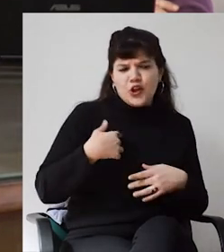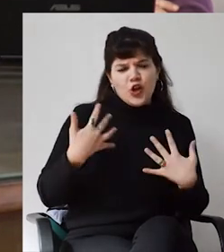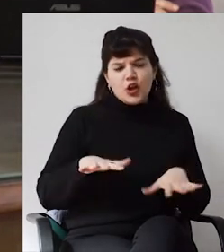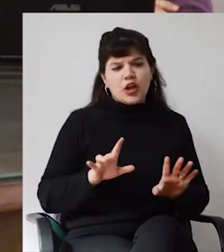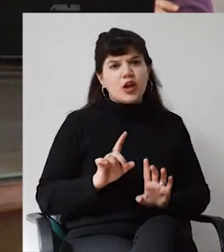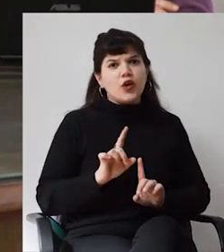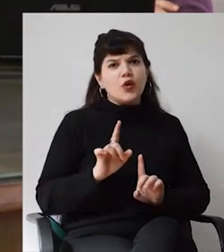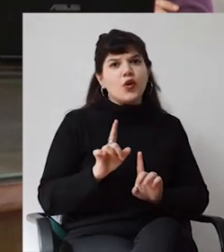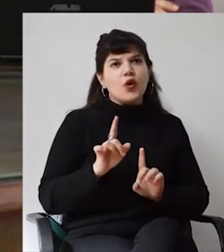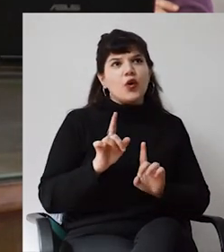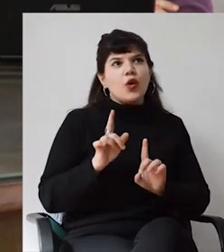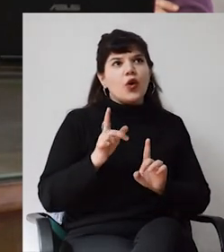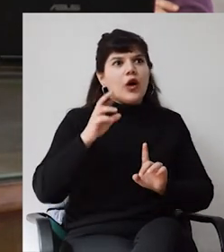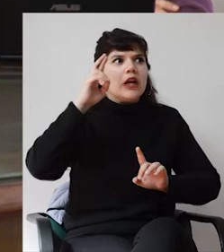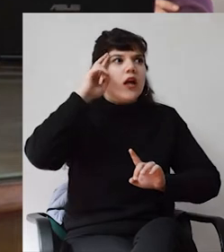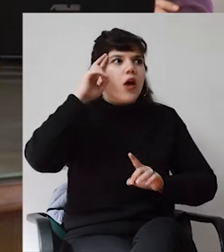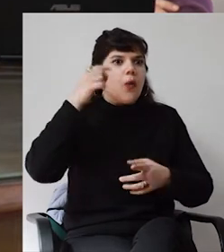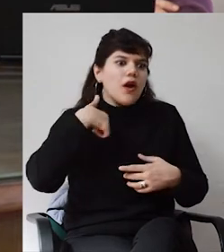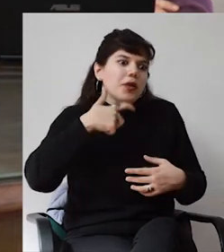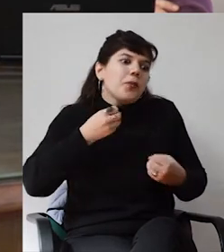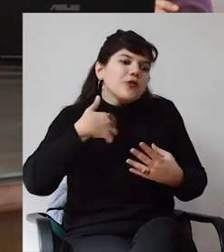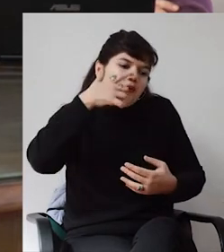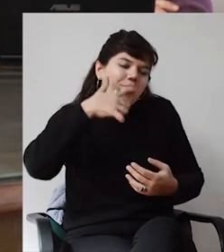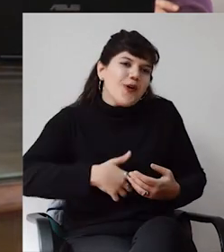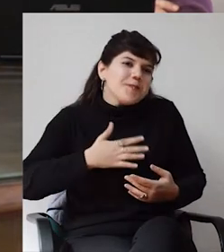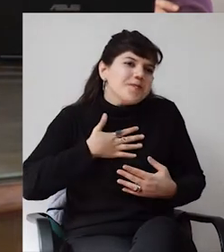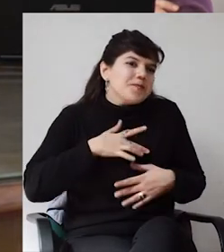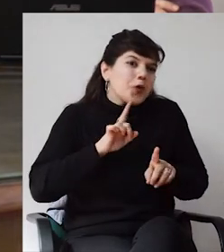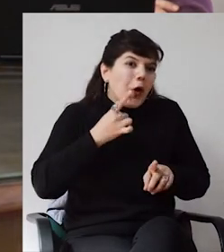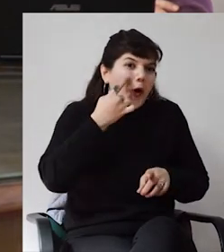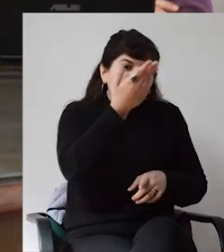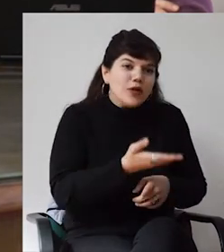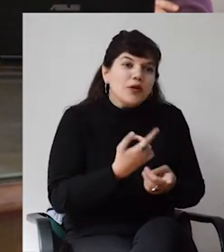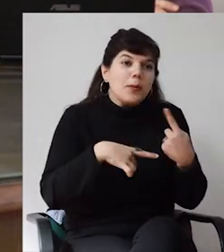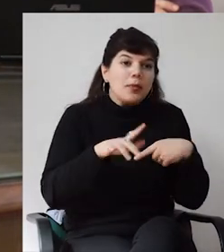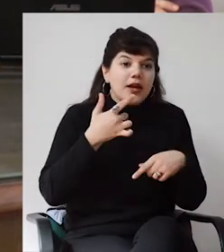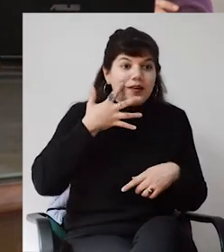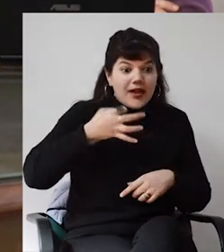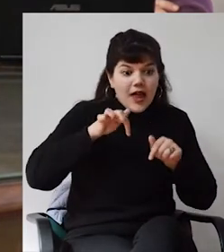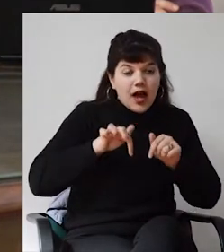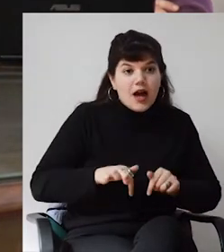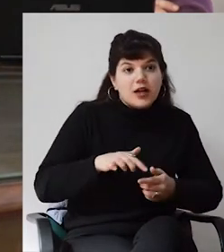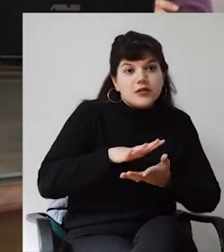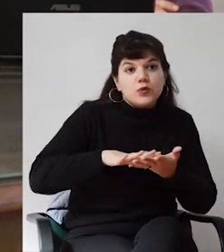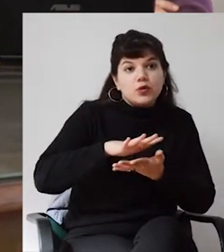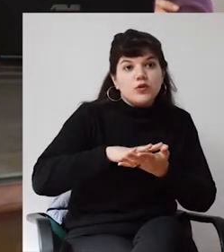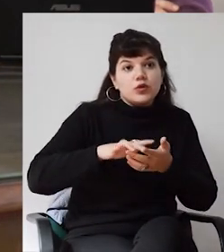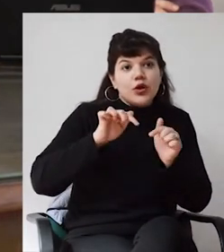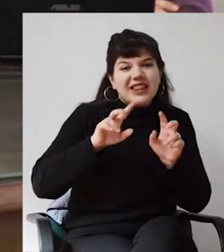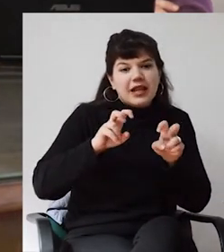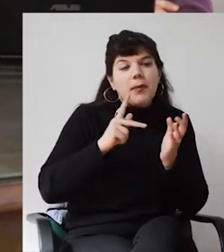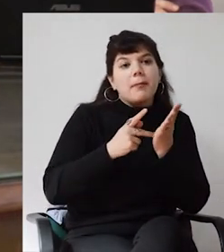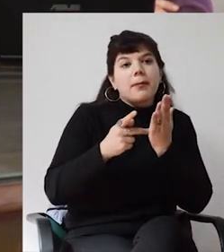hacer un homenaje de mi parte que no me corresponde, digamos, ¿no? Si es así, quizá en el marco de lo